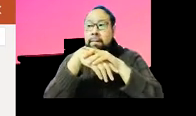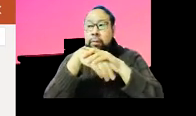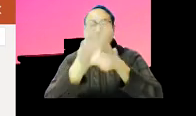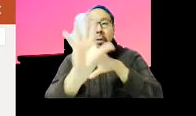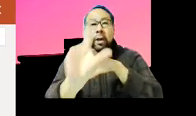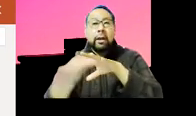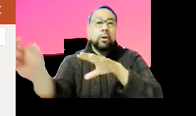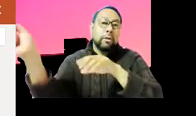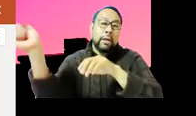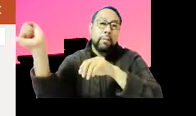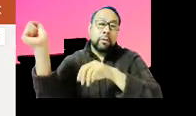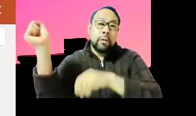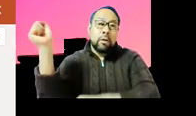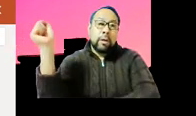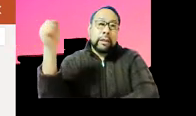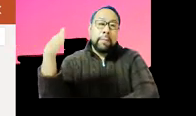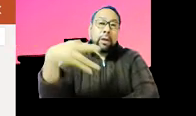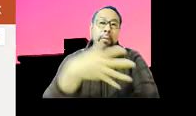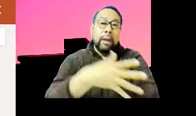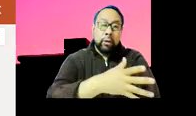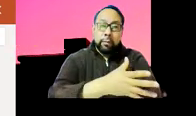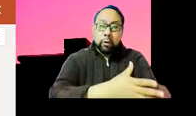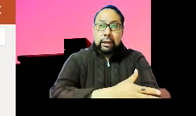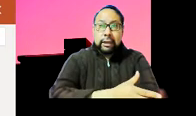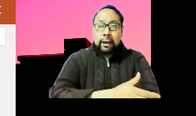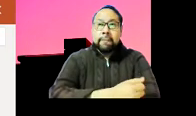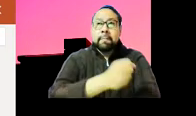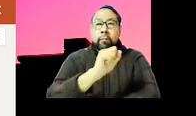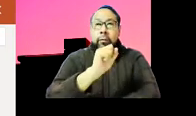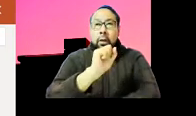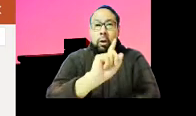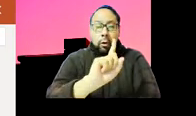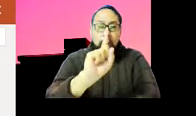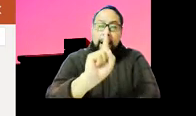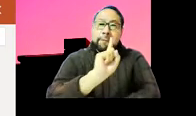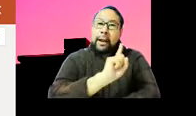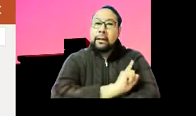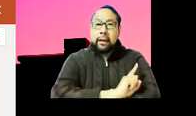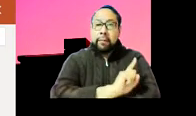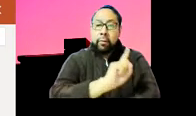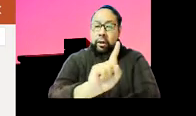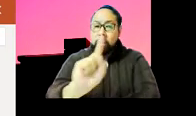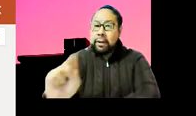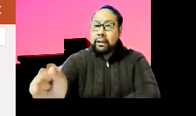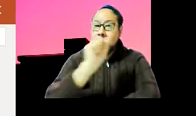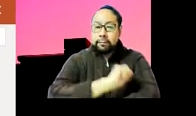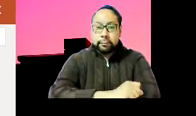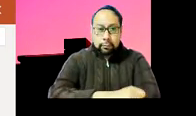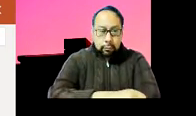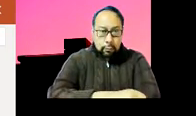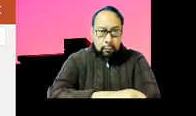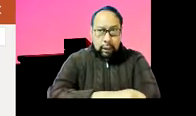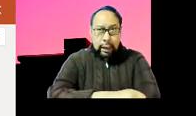falacia y cómo la reconocemos y también cómo la podemos utilizar. Ojo, la falacia no es una